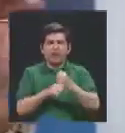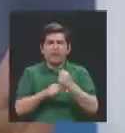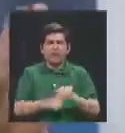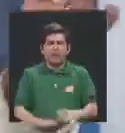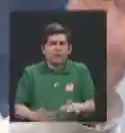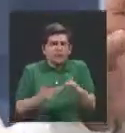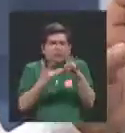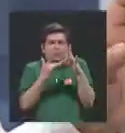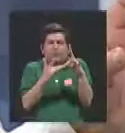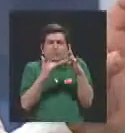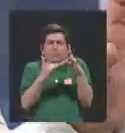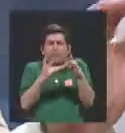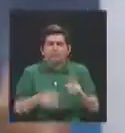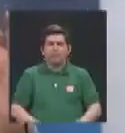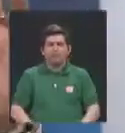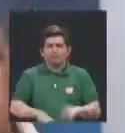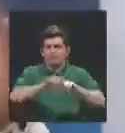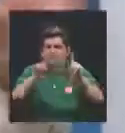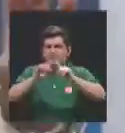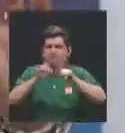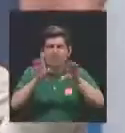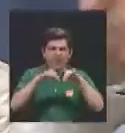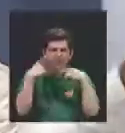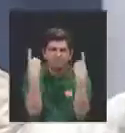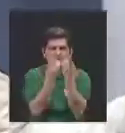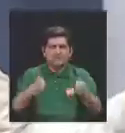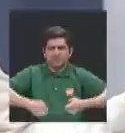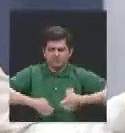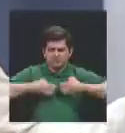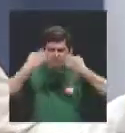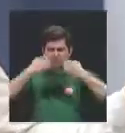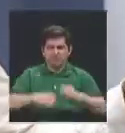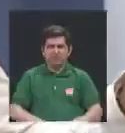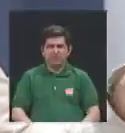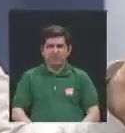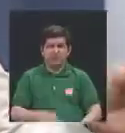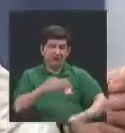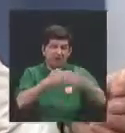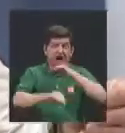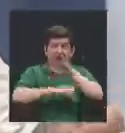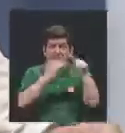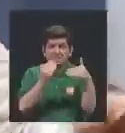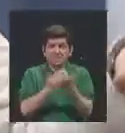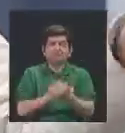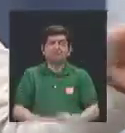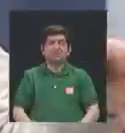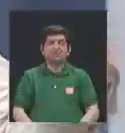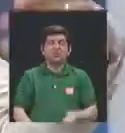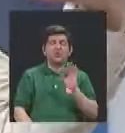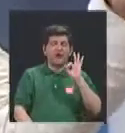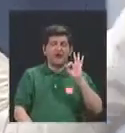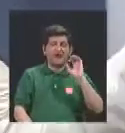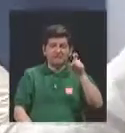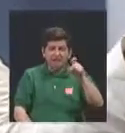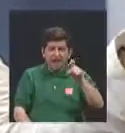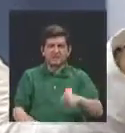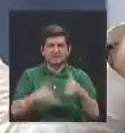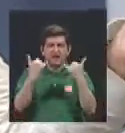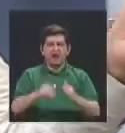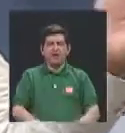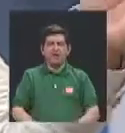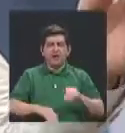tan sofisticadas las producciones que hay un sinnúmero de departamentos, ¿verdad? Antes era todo